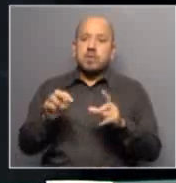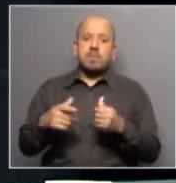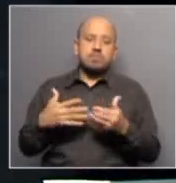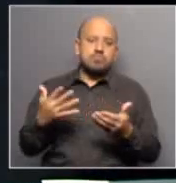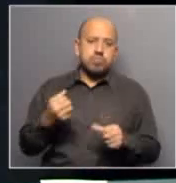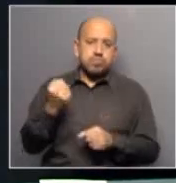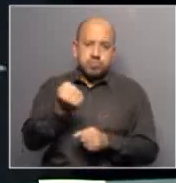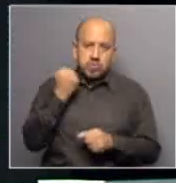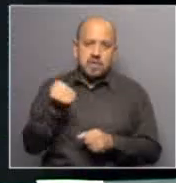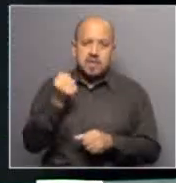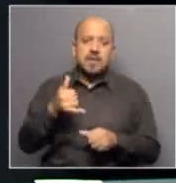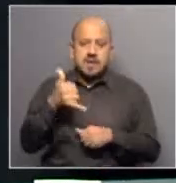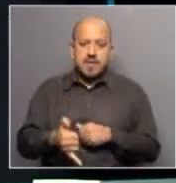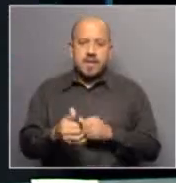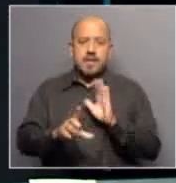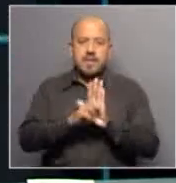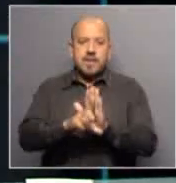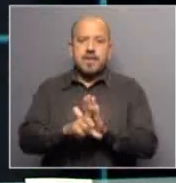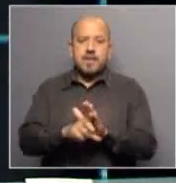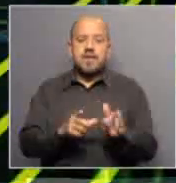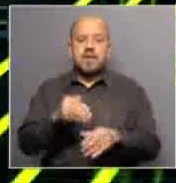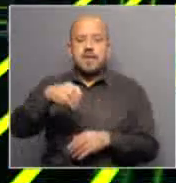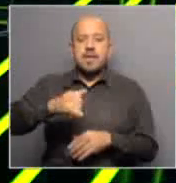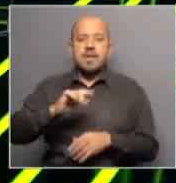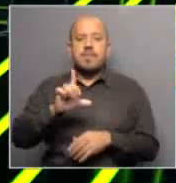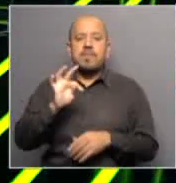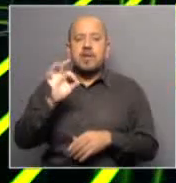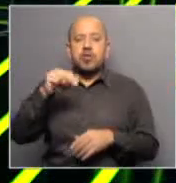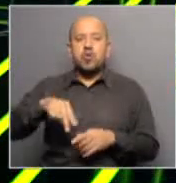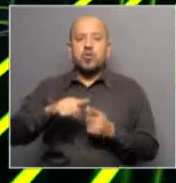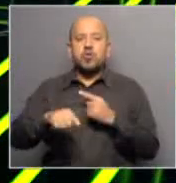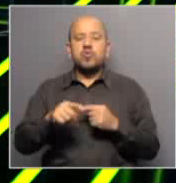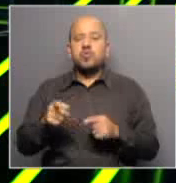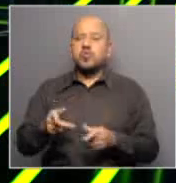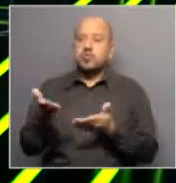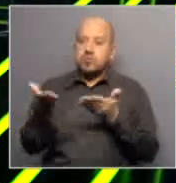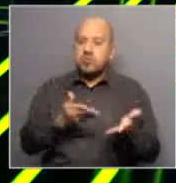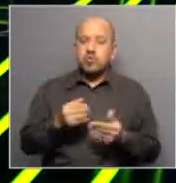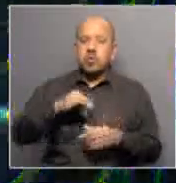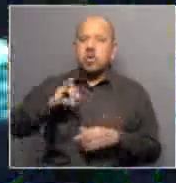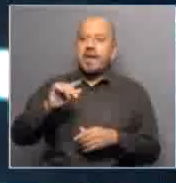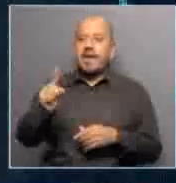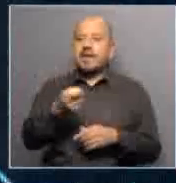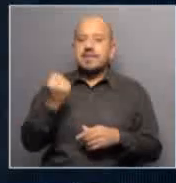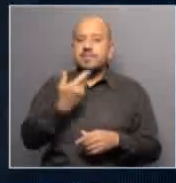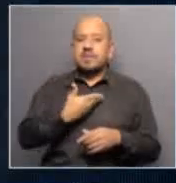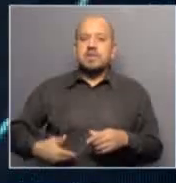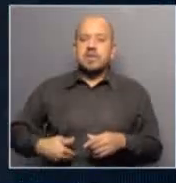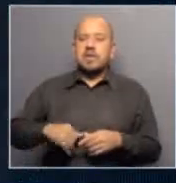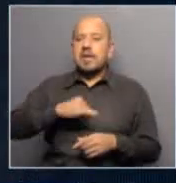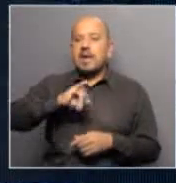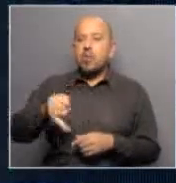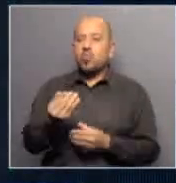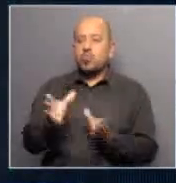contar con una ley que regule esta actividad, recibimos a Milton Romani, exsecretario general de la Junta Nacional de Drogas. Bienvenido, Milton. Gracias, muy, muy amable por